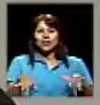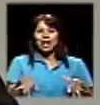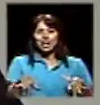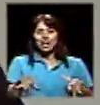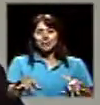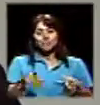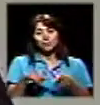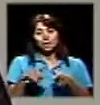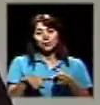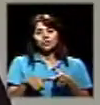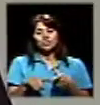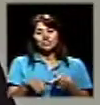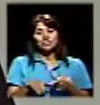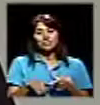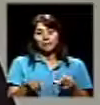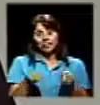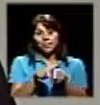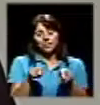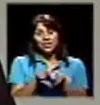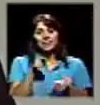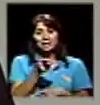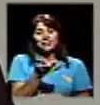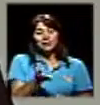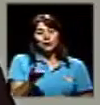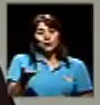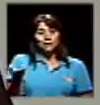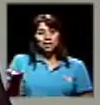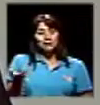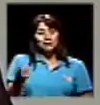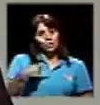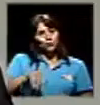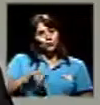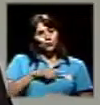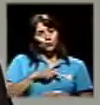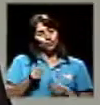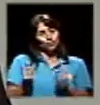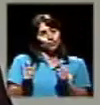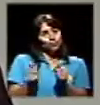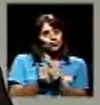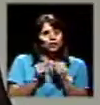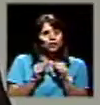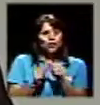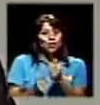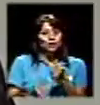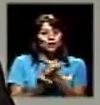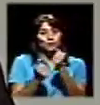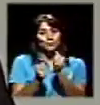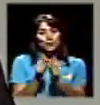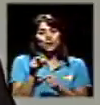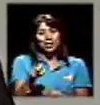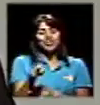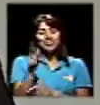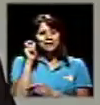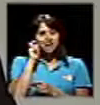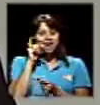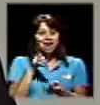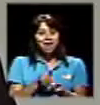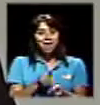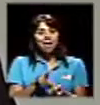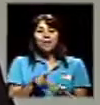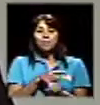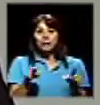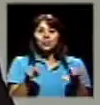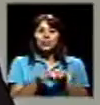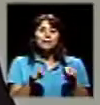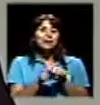que hasta en esas cosas estamos con ella. Pero también queremos